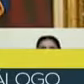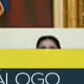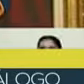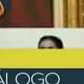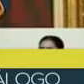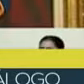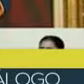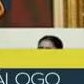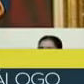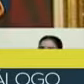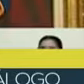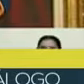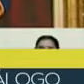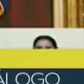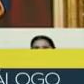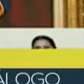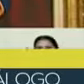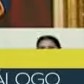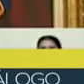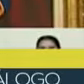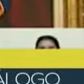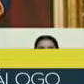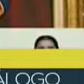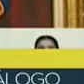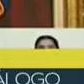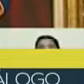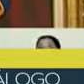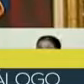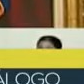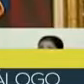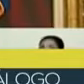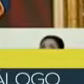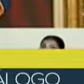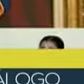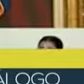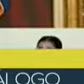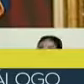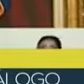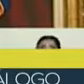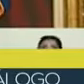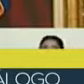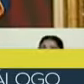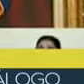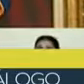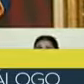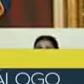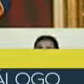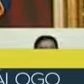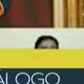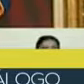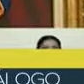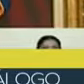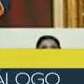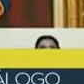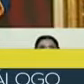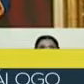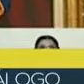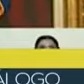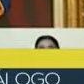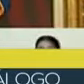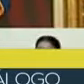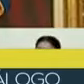todo su apoyo integral a Venezuela. Claro que va a seguir el apoyo. Va a haber cada vez más trigo en